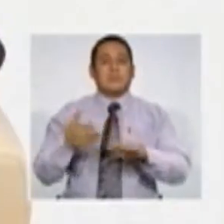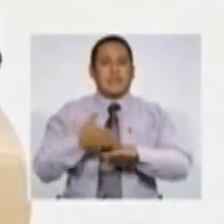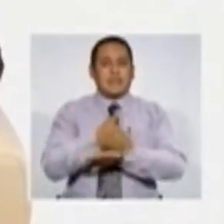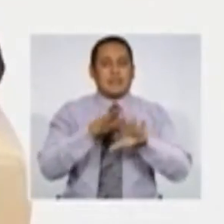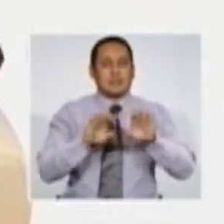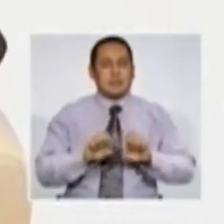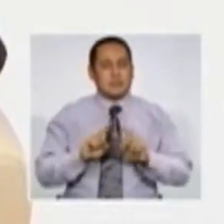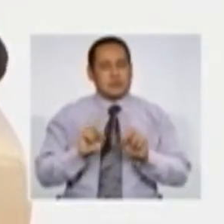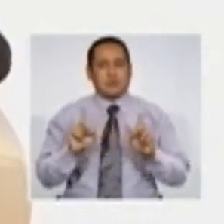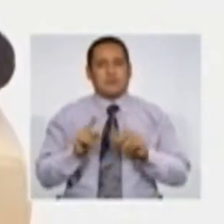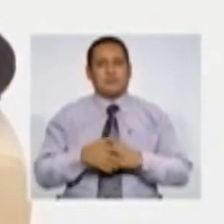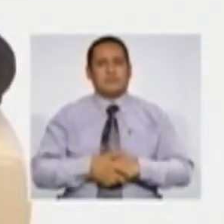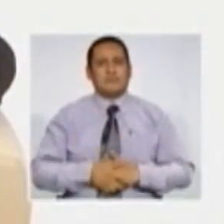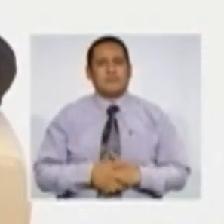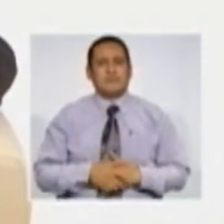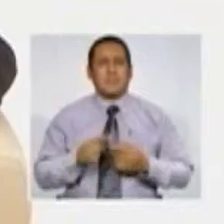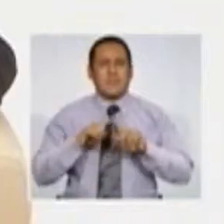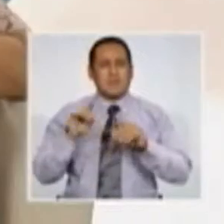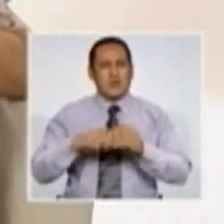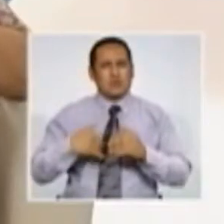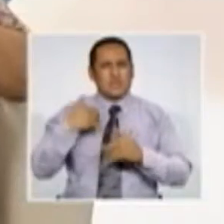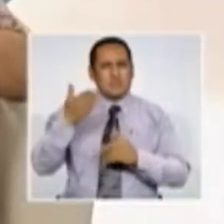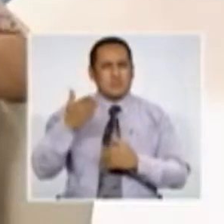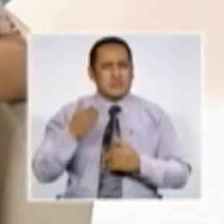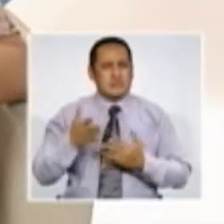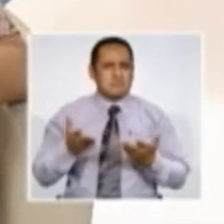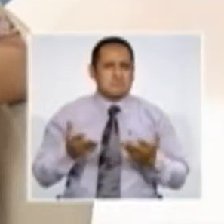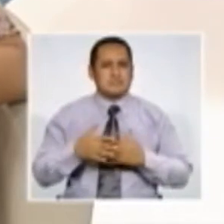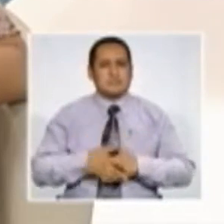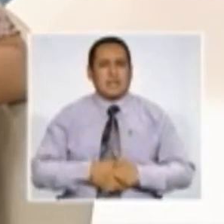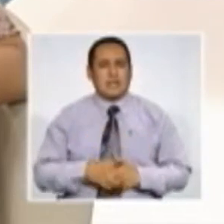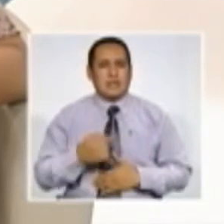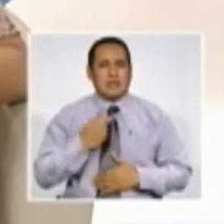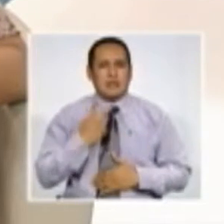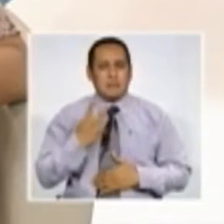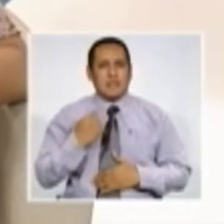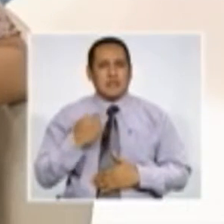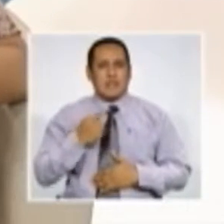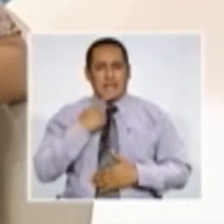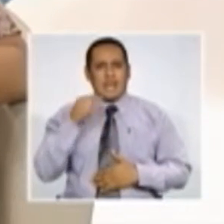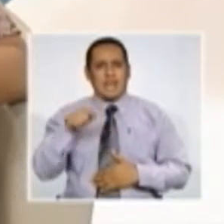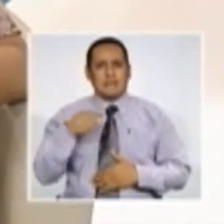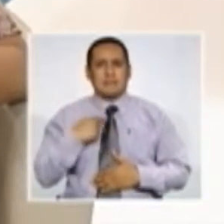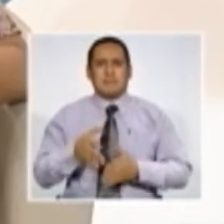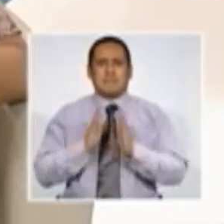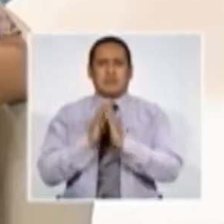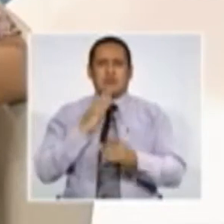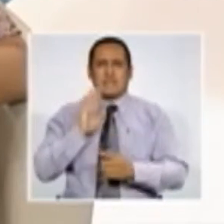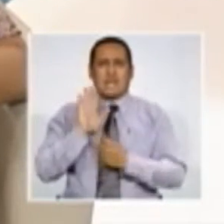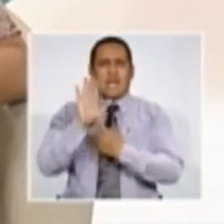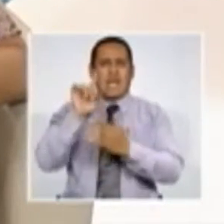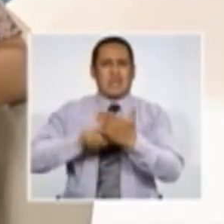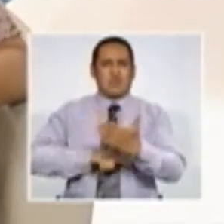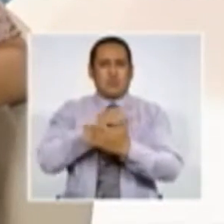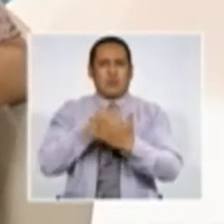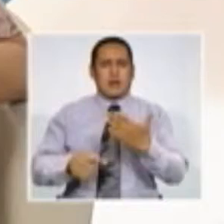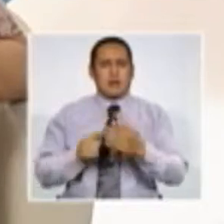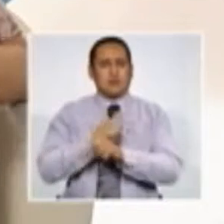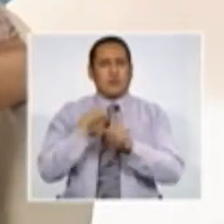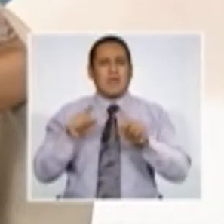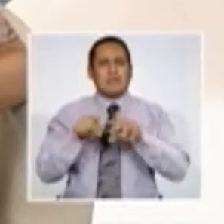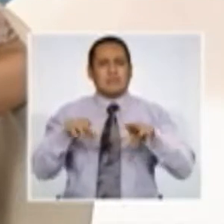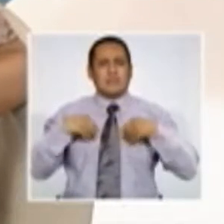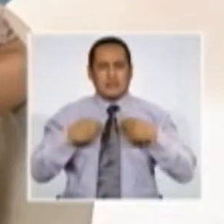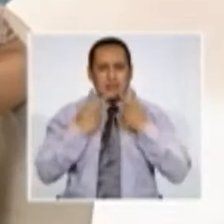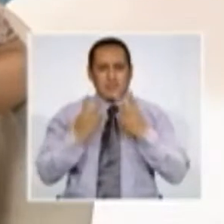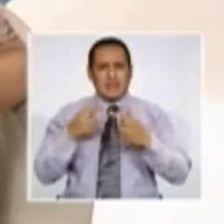ingreso ni el impedir el examen. Claro, pero luego, a ver, de hecho esta demanda de inconstitucionalidad